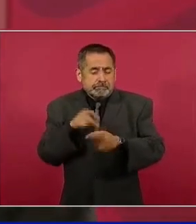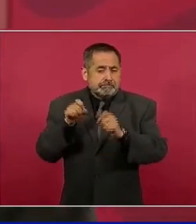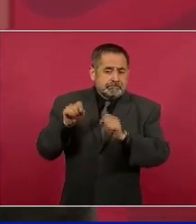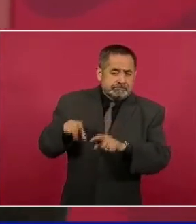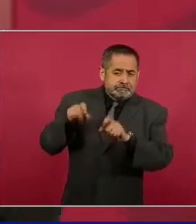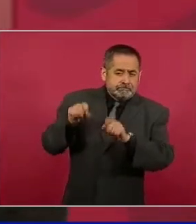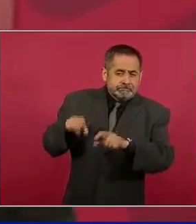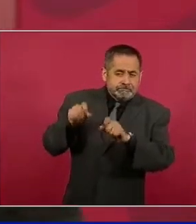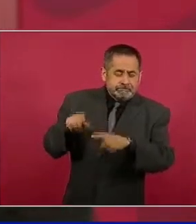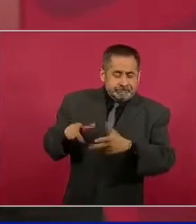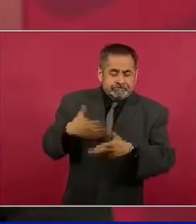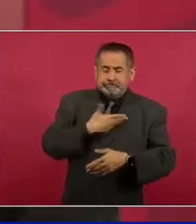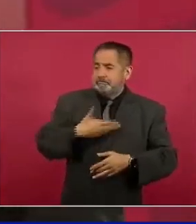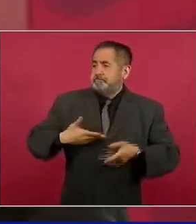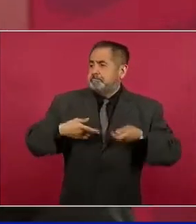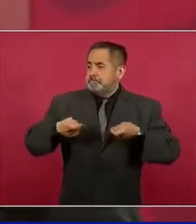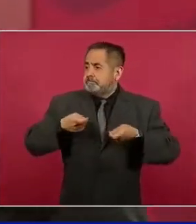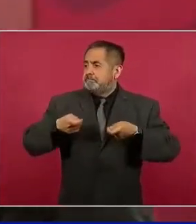Luego hay,